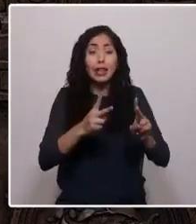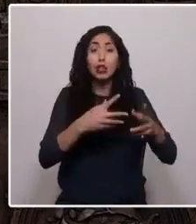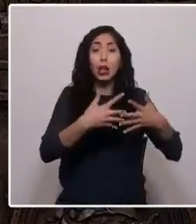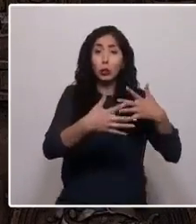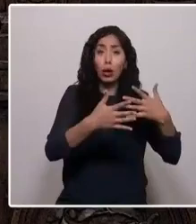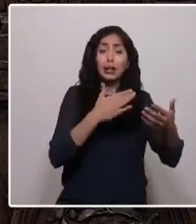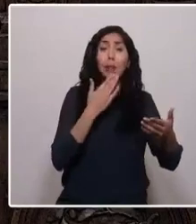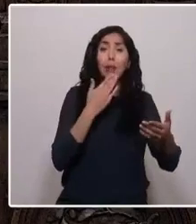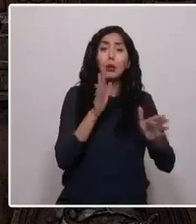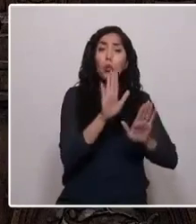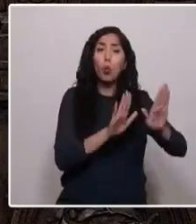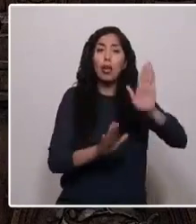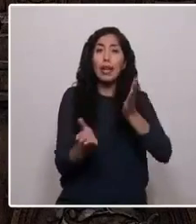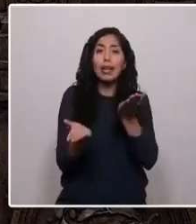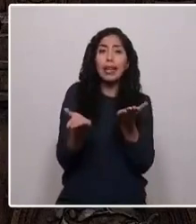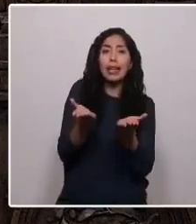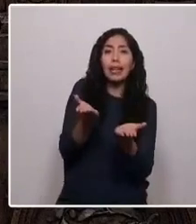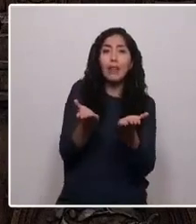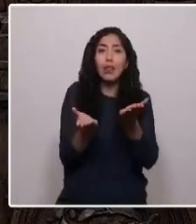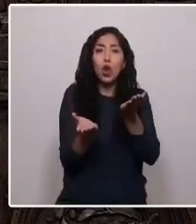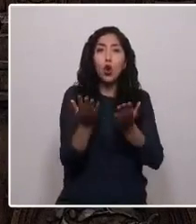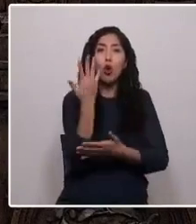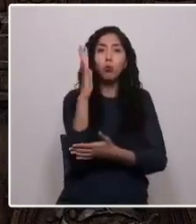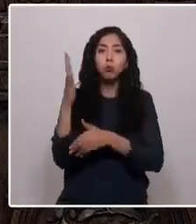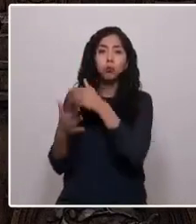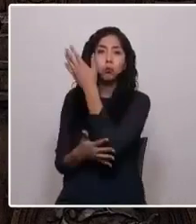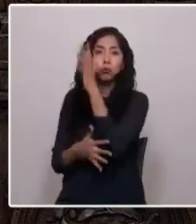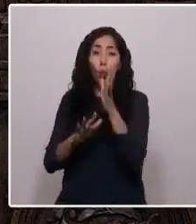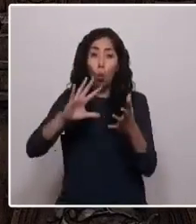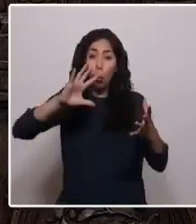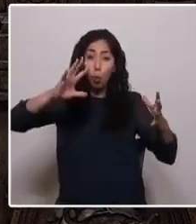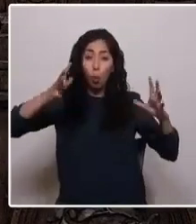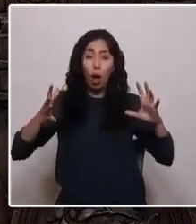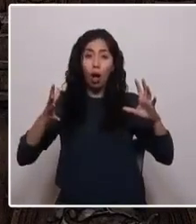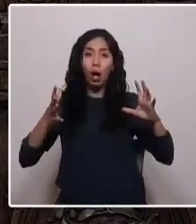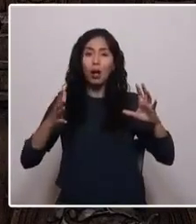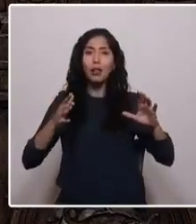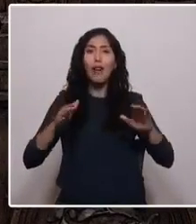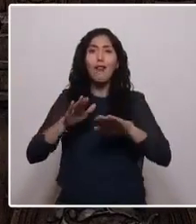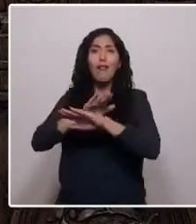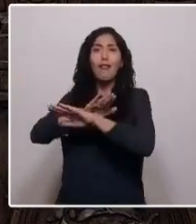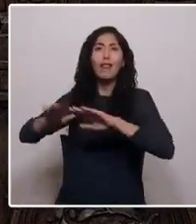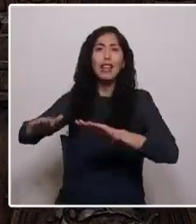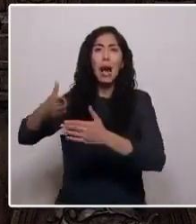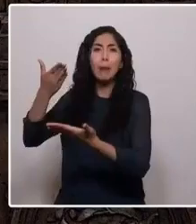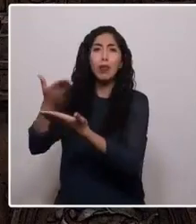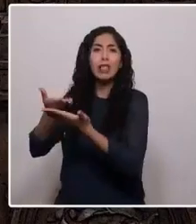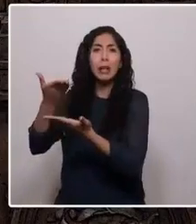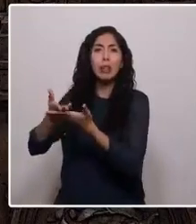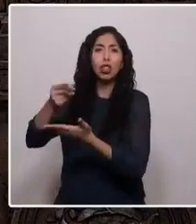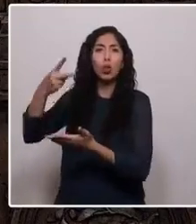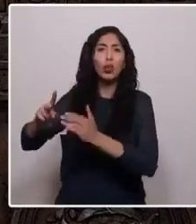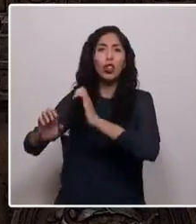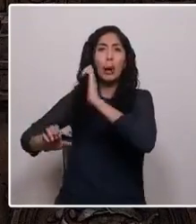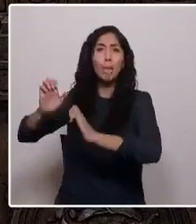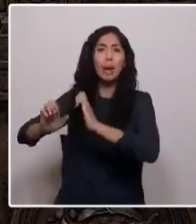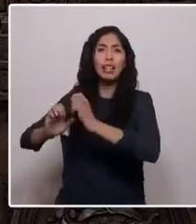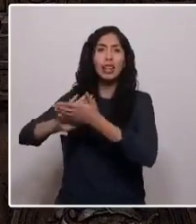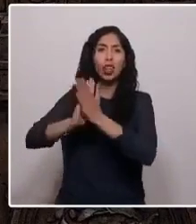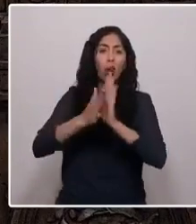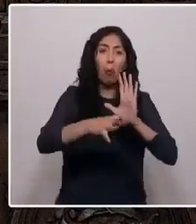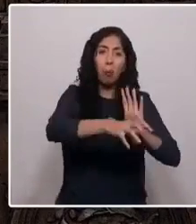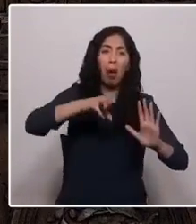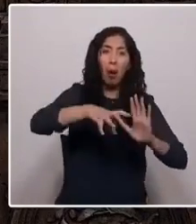equilibrios ecosistémicos poniendo fin a los derechos de uso de aprovechamiento de agua en manos de empresarios que saquean a nuestras comunidades